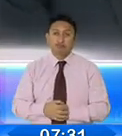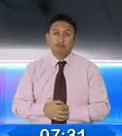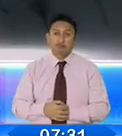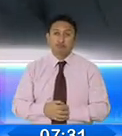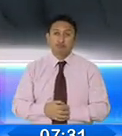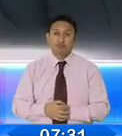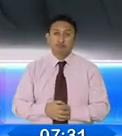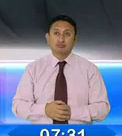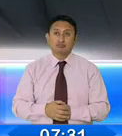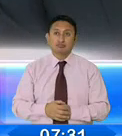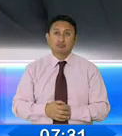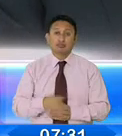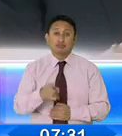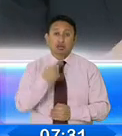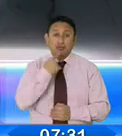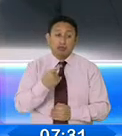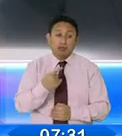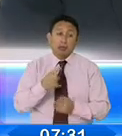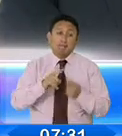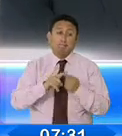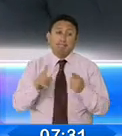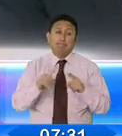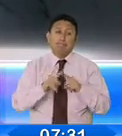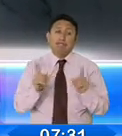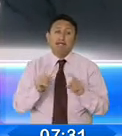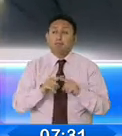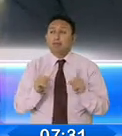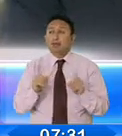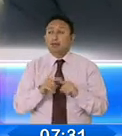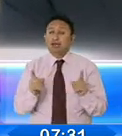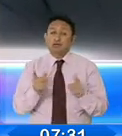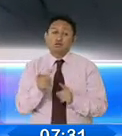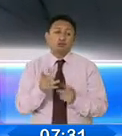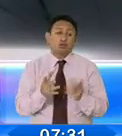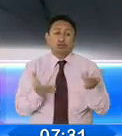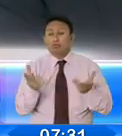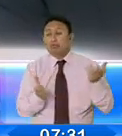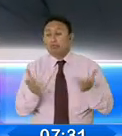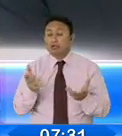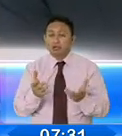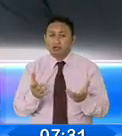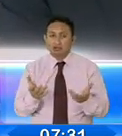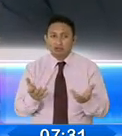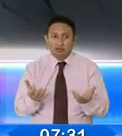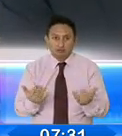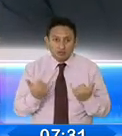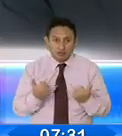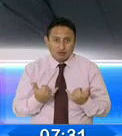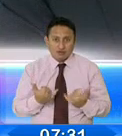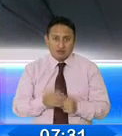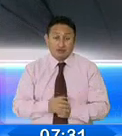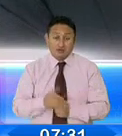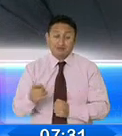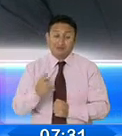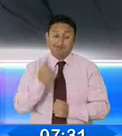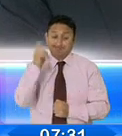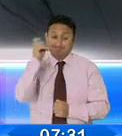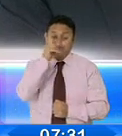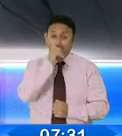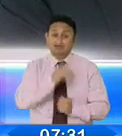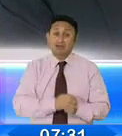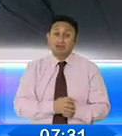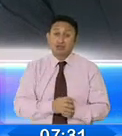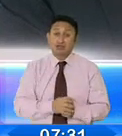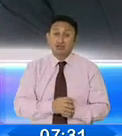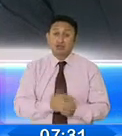y ponen cualquier pretexto en este marco de irresponsabilidad que nos limitan muchísimo a nosotros una